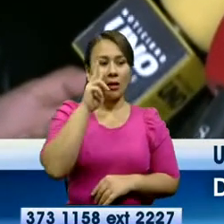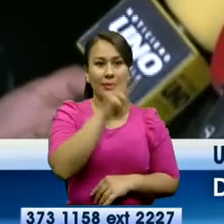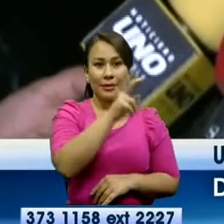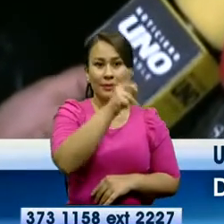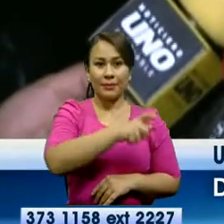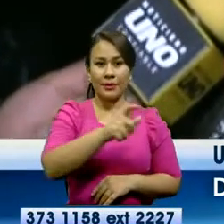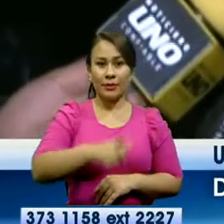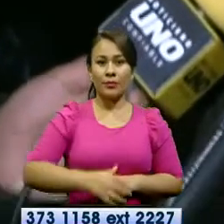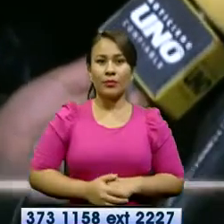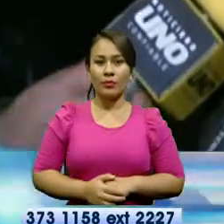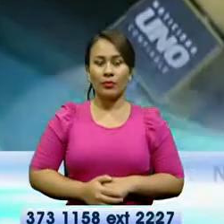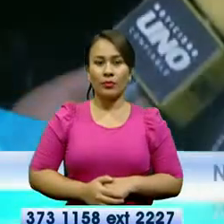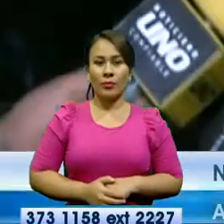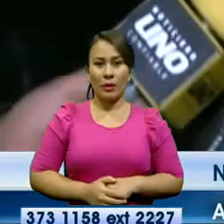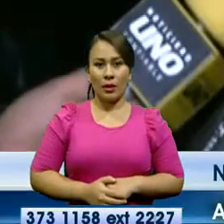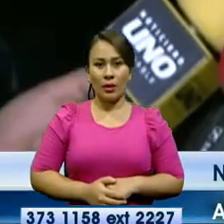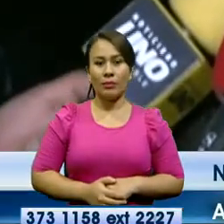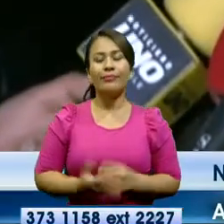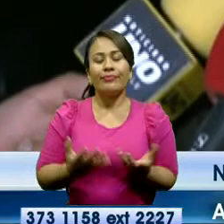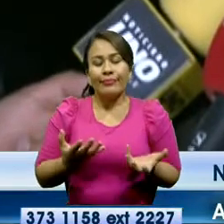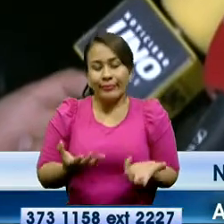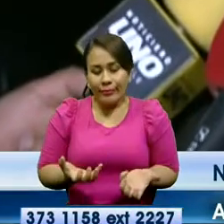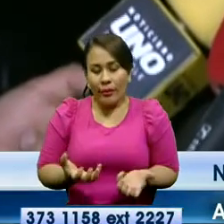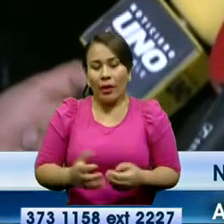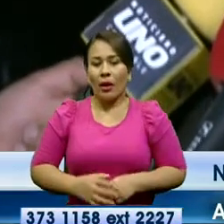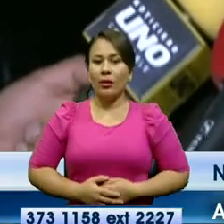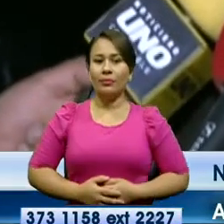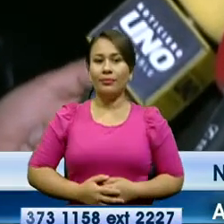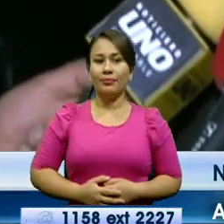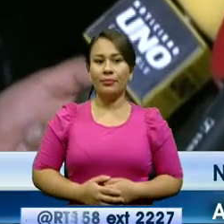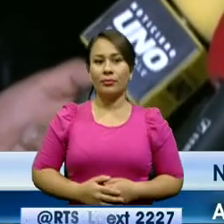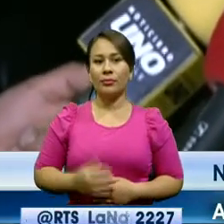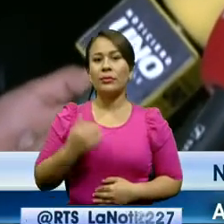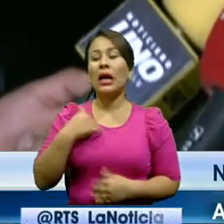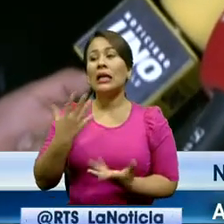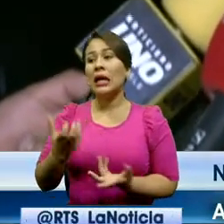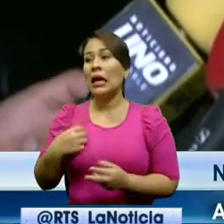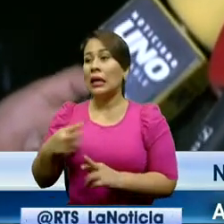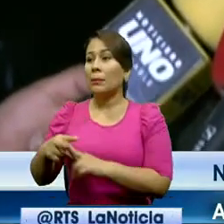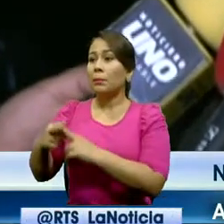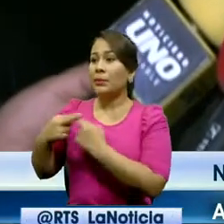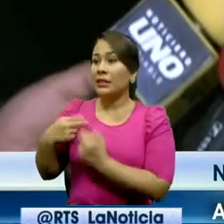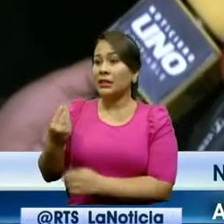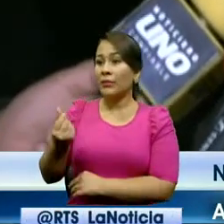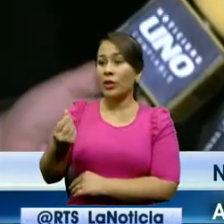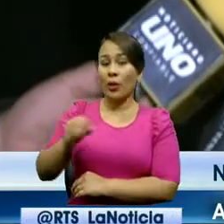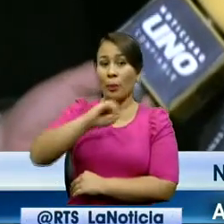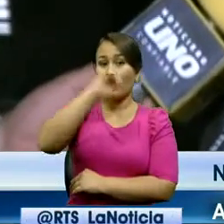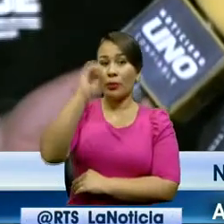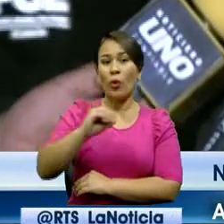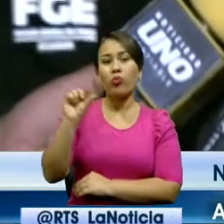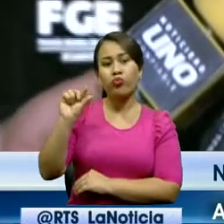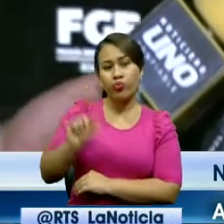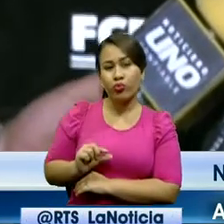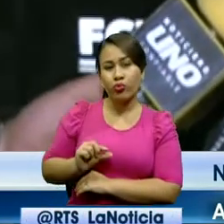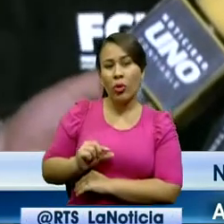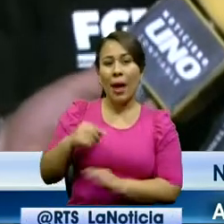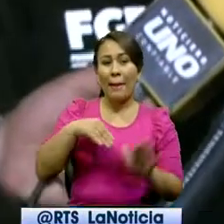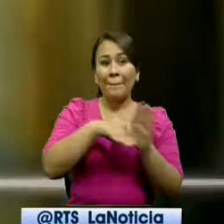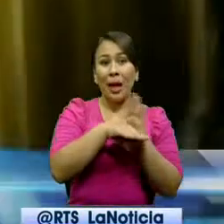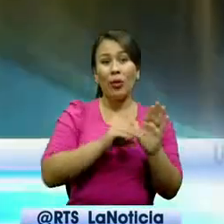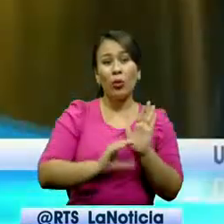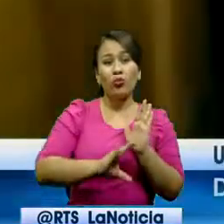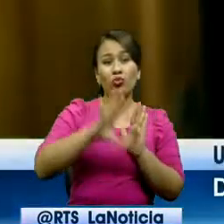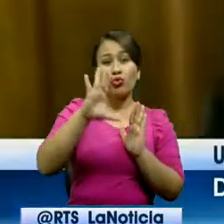que deseaban acceder a préstamos con menor interés que los bancos